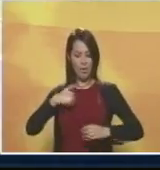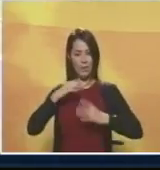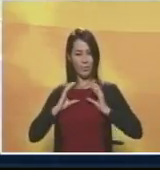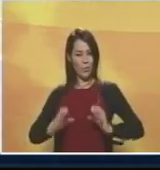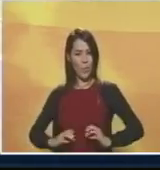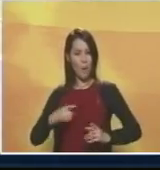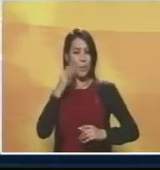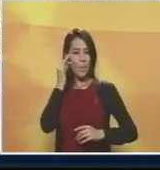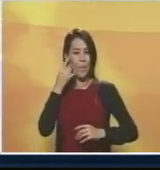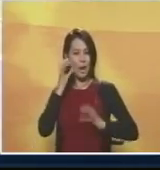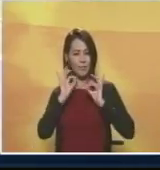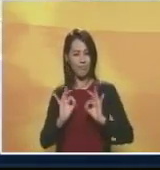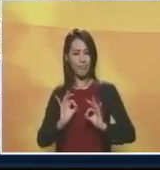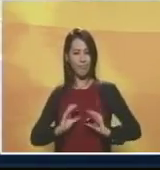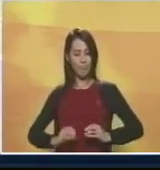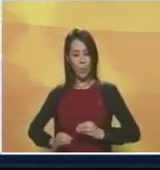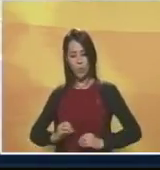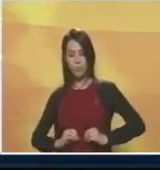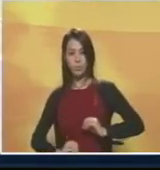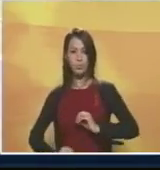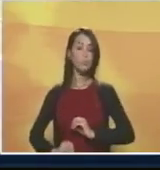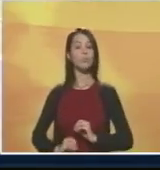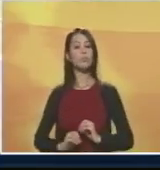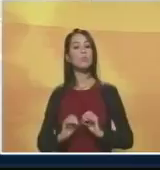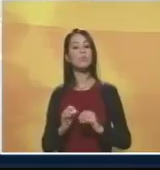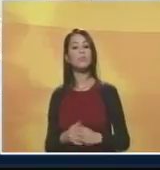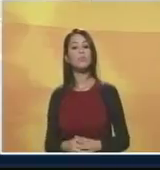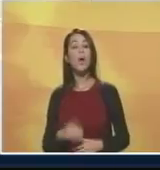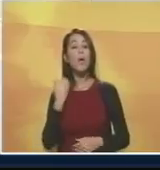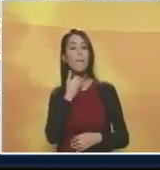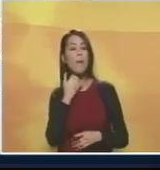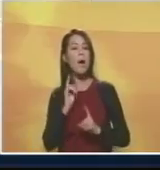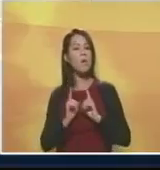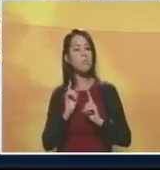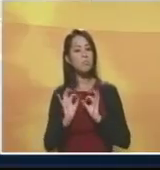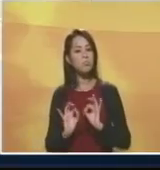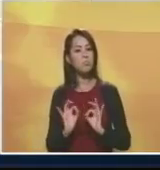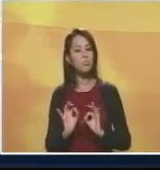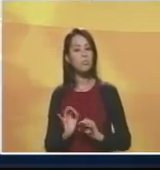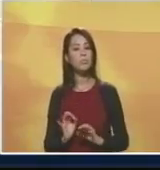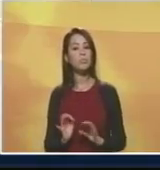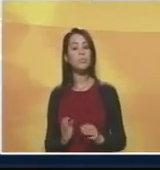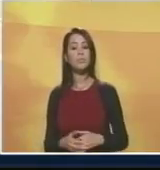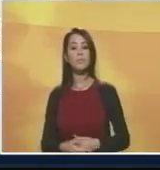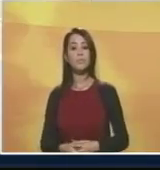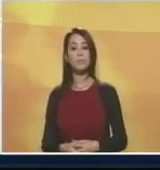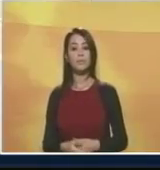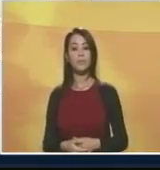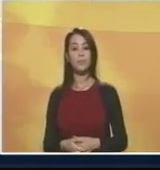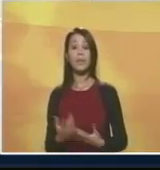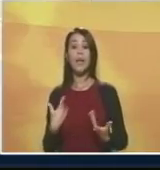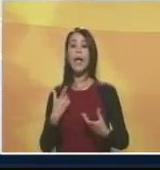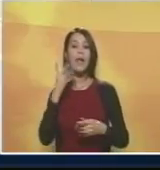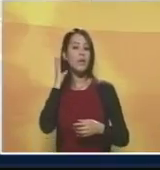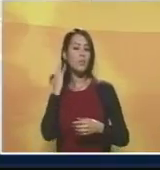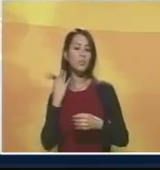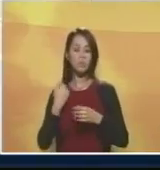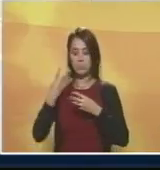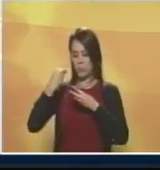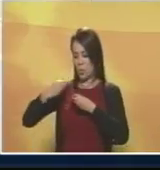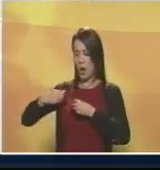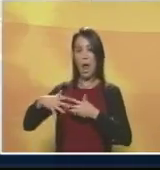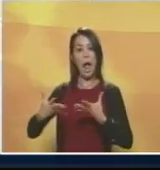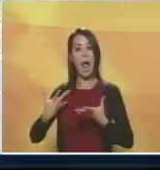de dihidrotestosterona. Hay una cantidad de patologías específicas que entran dentro del marco de las alopecias, ya sean cicatrizales